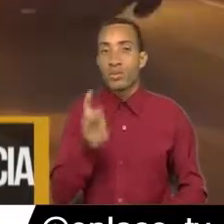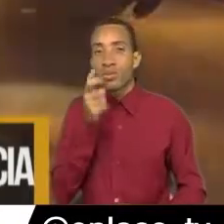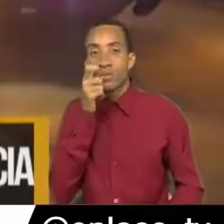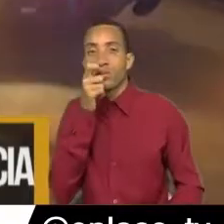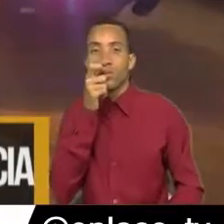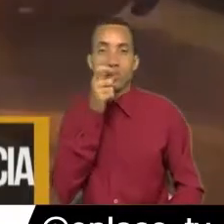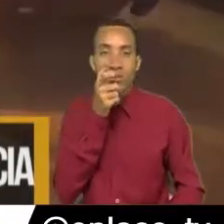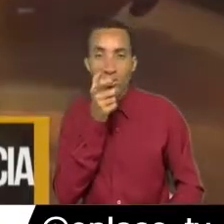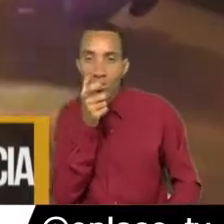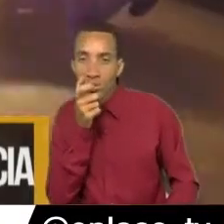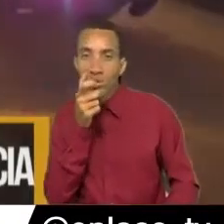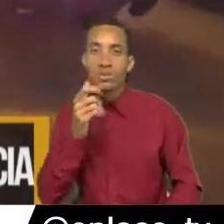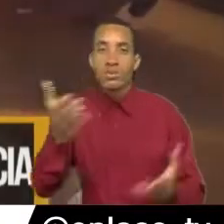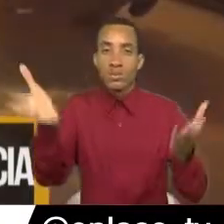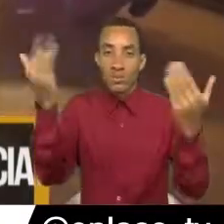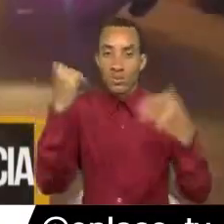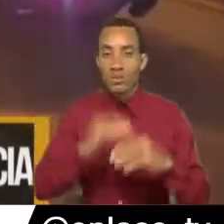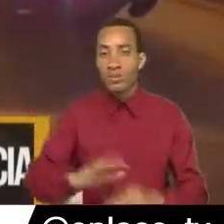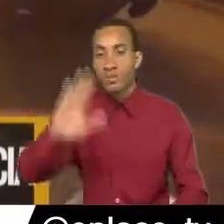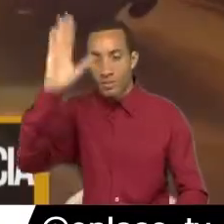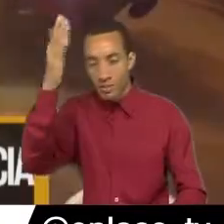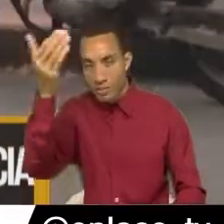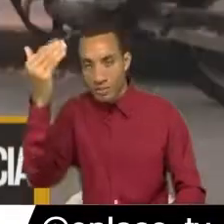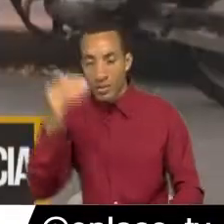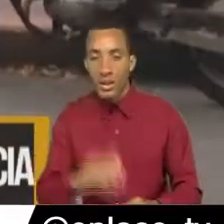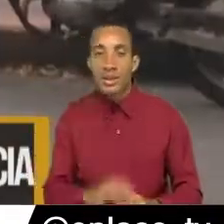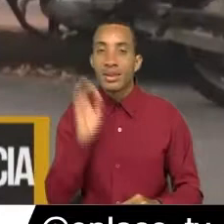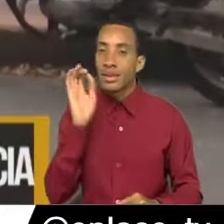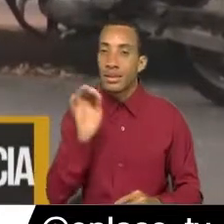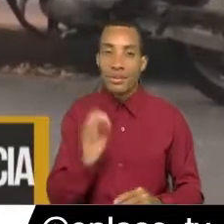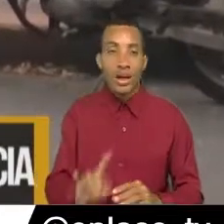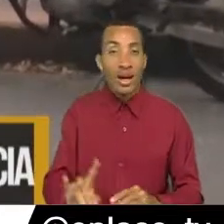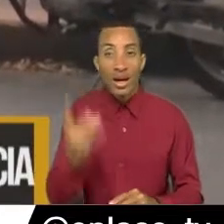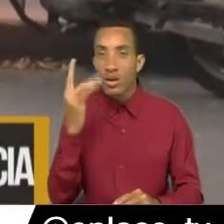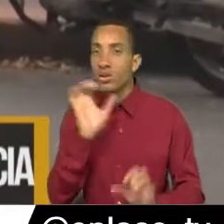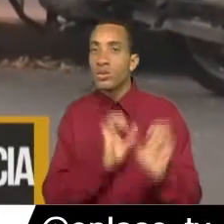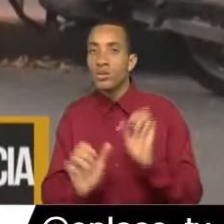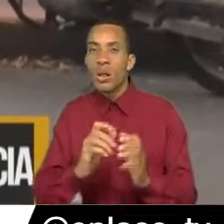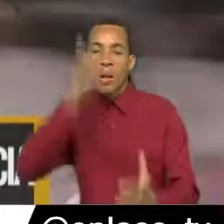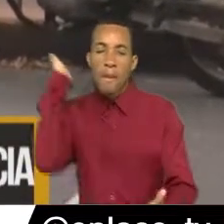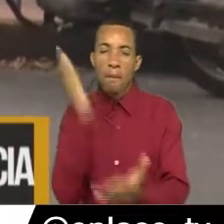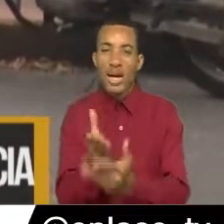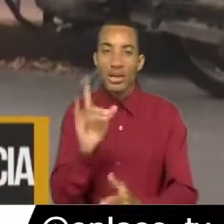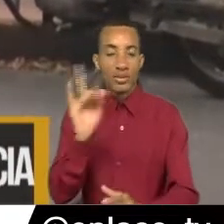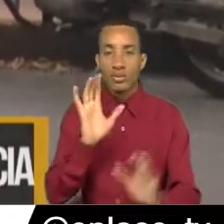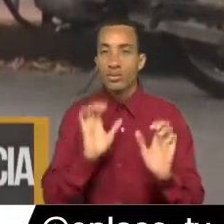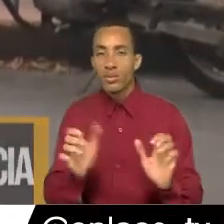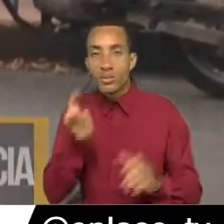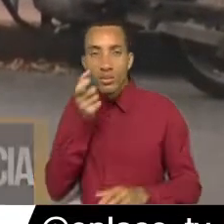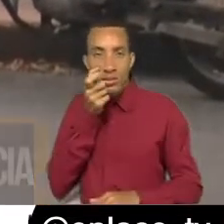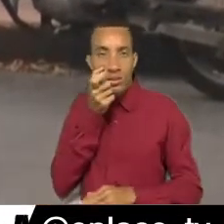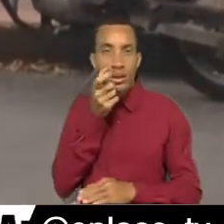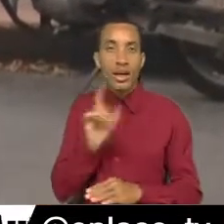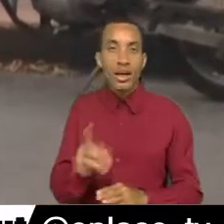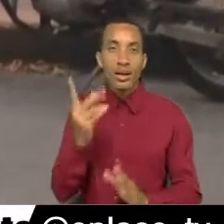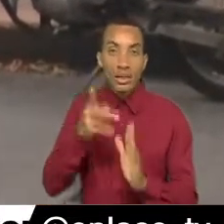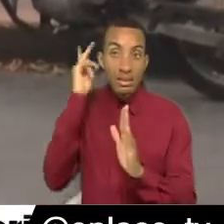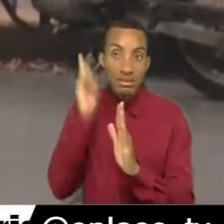y el sur de Bolívar para evitar que se presente en la zona algún atentado o hecho que ponga en riesgo la vida de